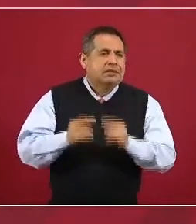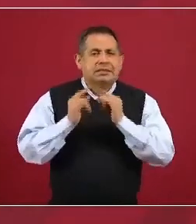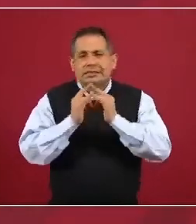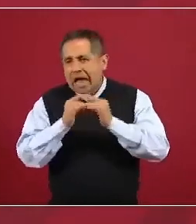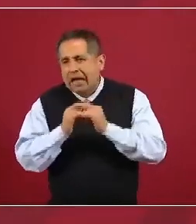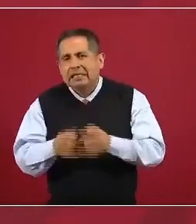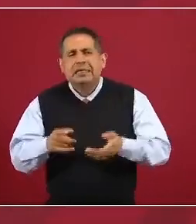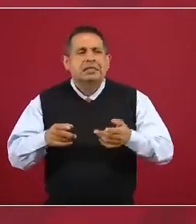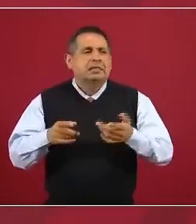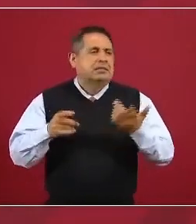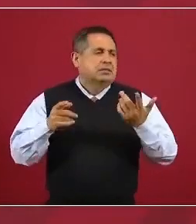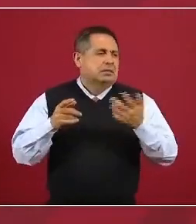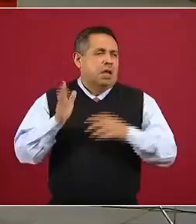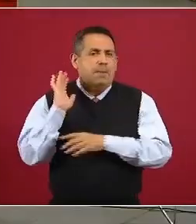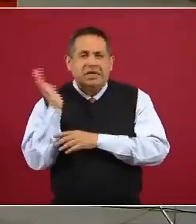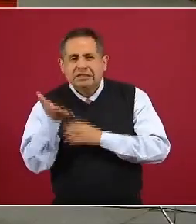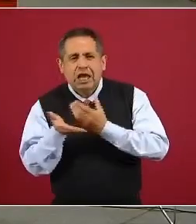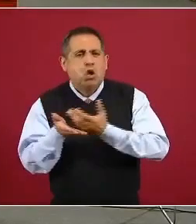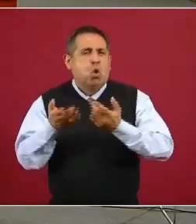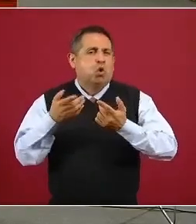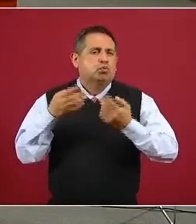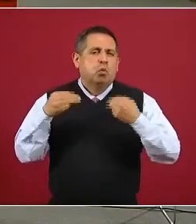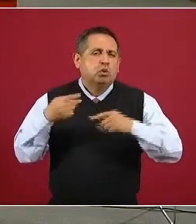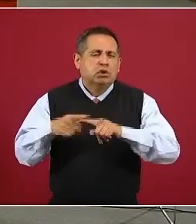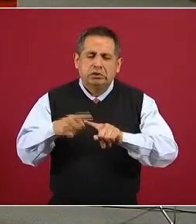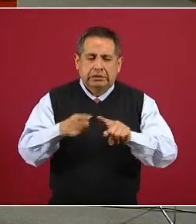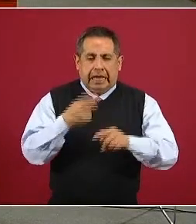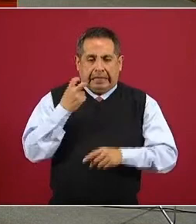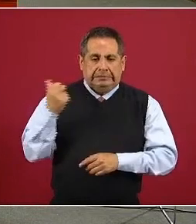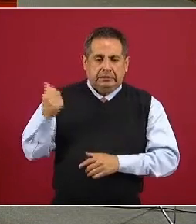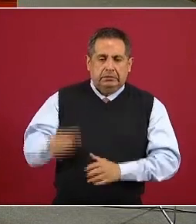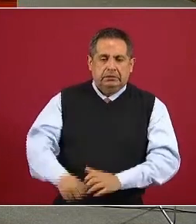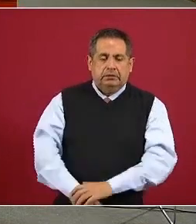músicos tradicionales. Adelante, por favor.